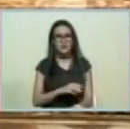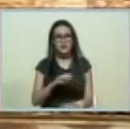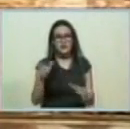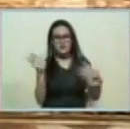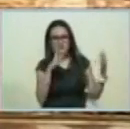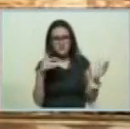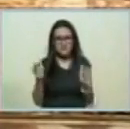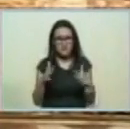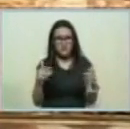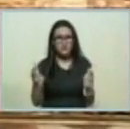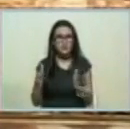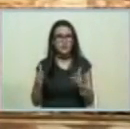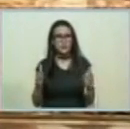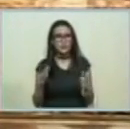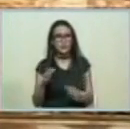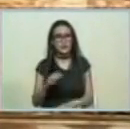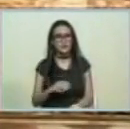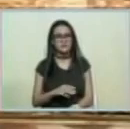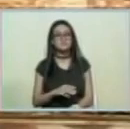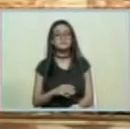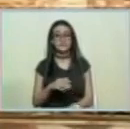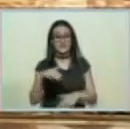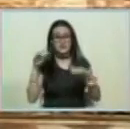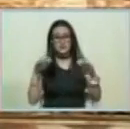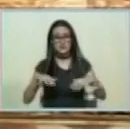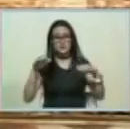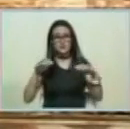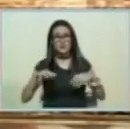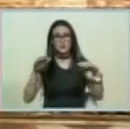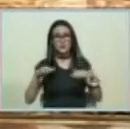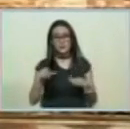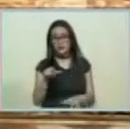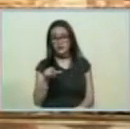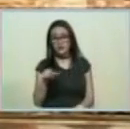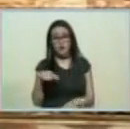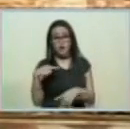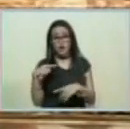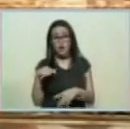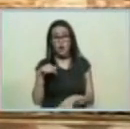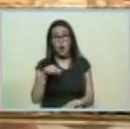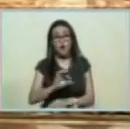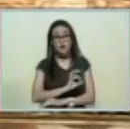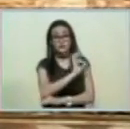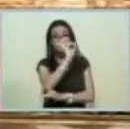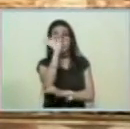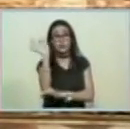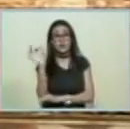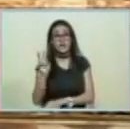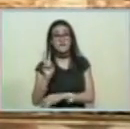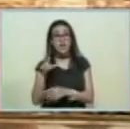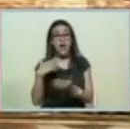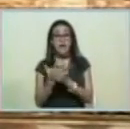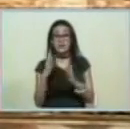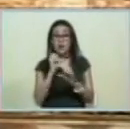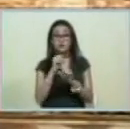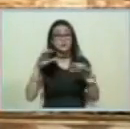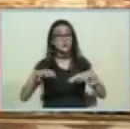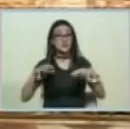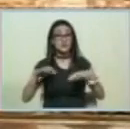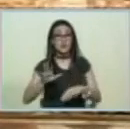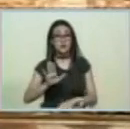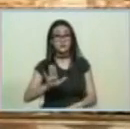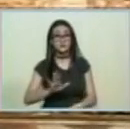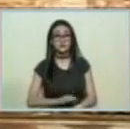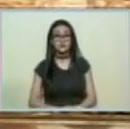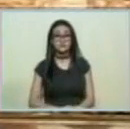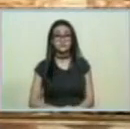ondas tropicales, vamos a tener lluvia en el transcurso de todo el día viernes hasta la noche.